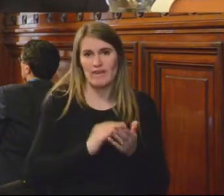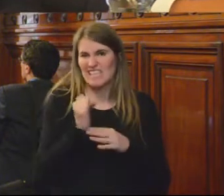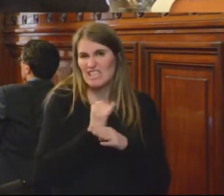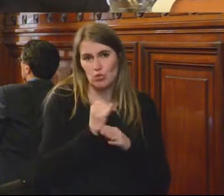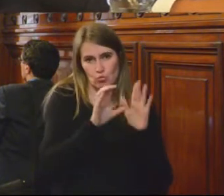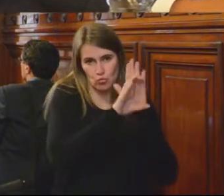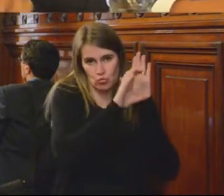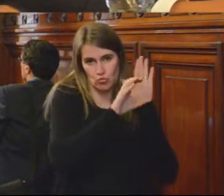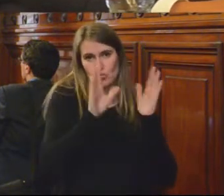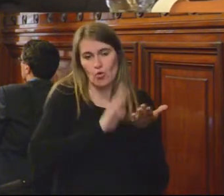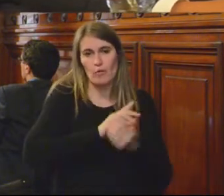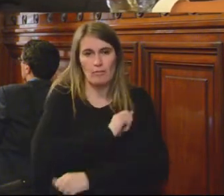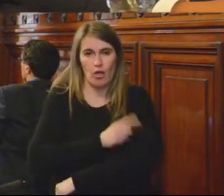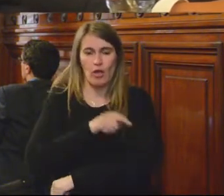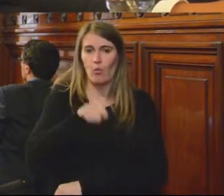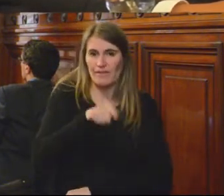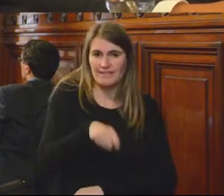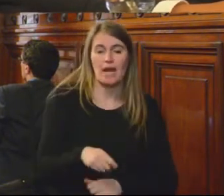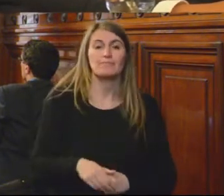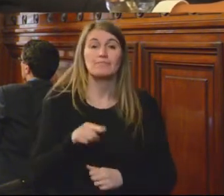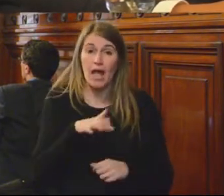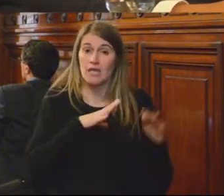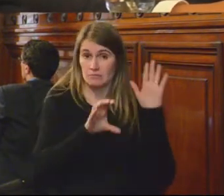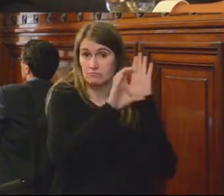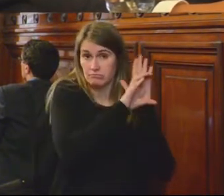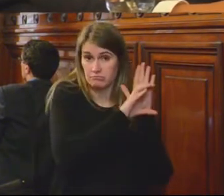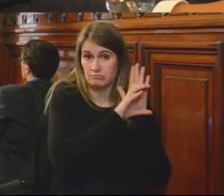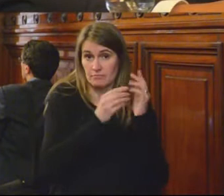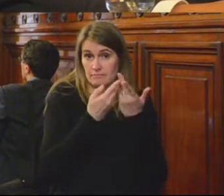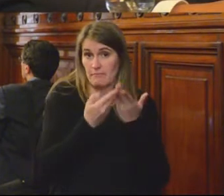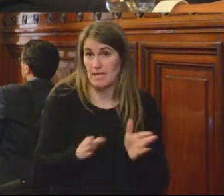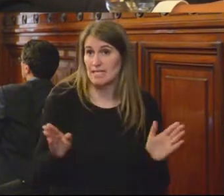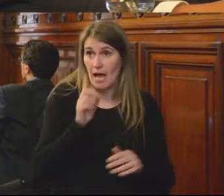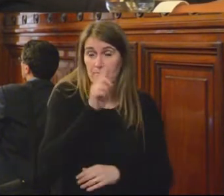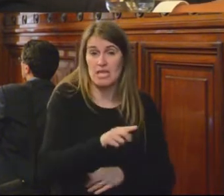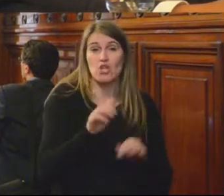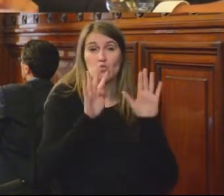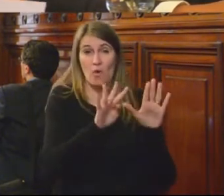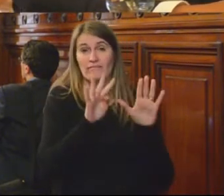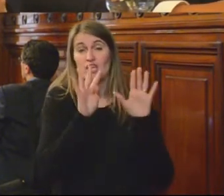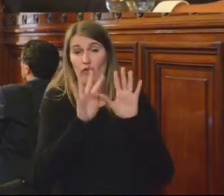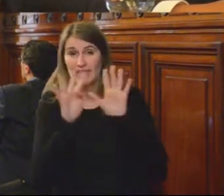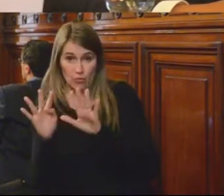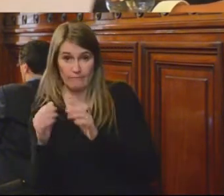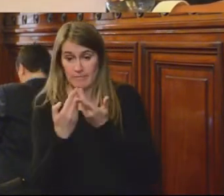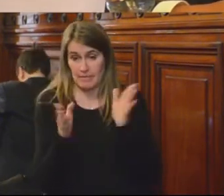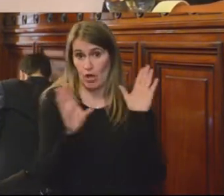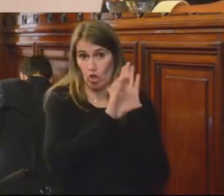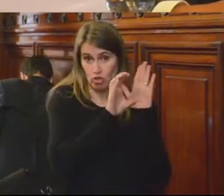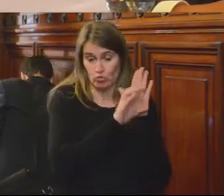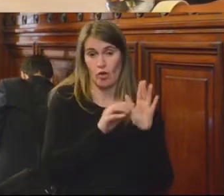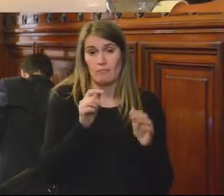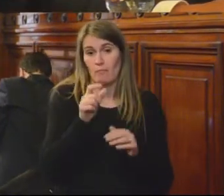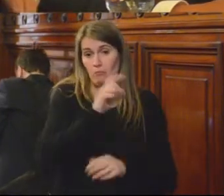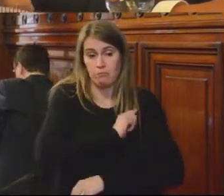Judicial. A partir de la vigencia de la Constitución de la República Bolivariana de Venezuela en 1999, el Poder Público Nacional se